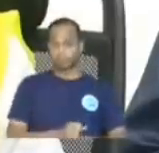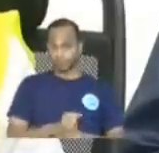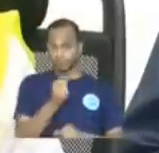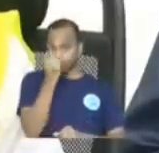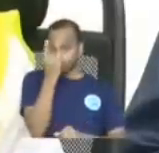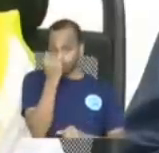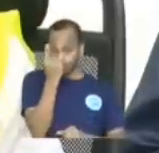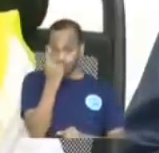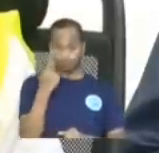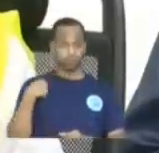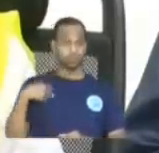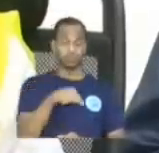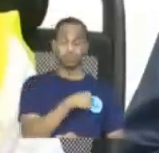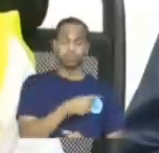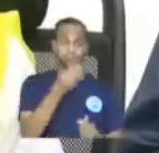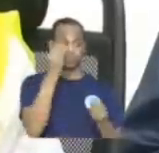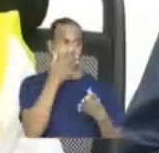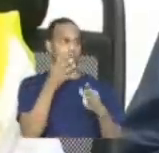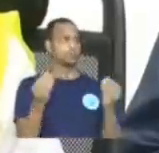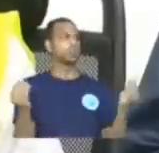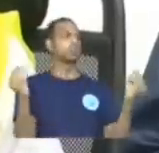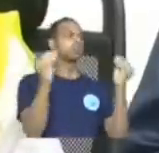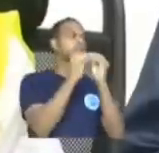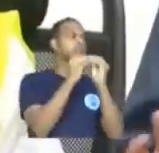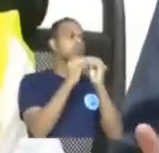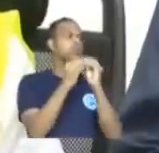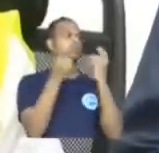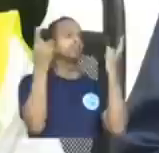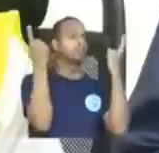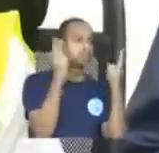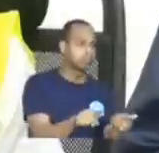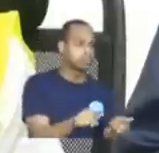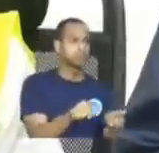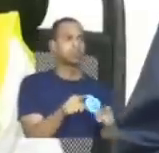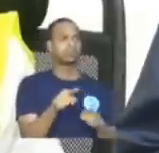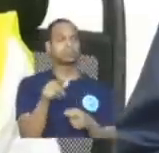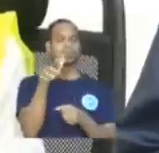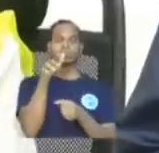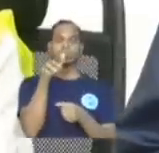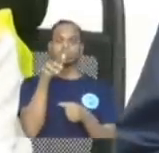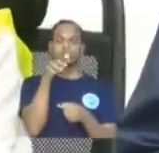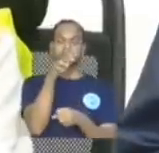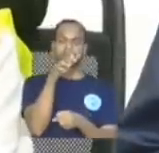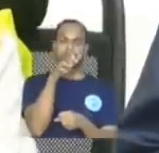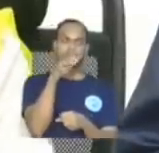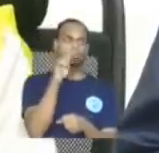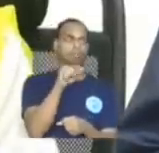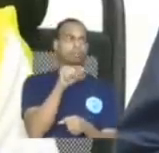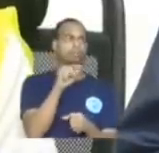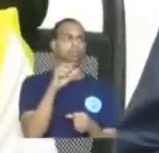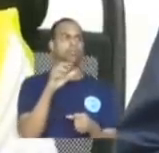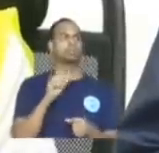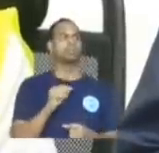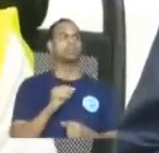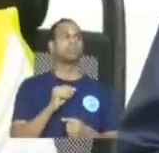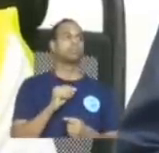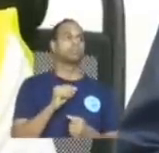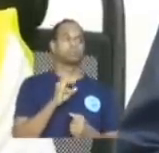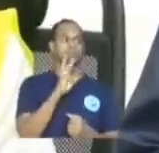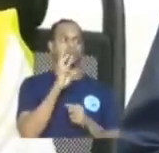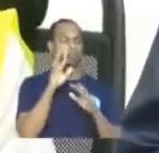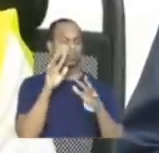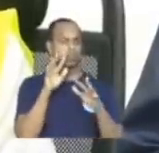hemos determinado una mayor afectación es en la que tiene que ver con